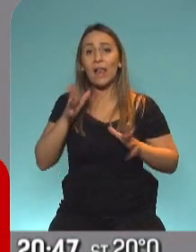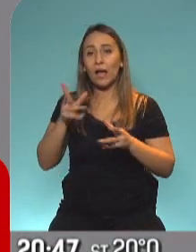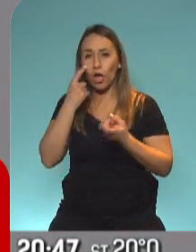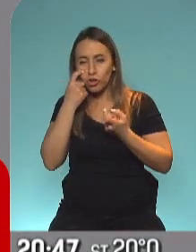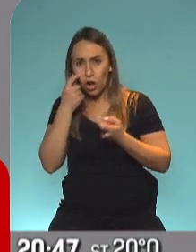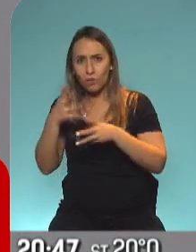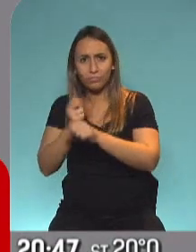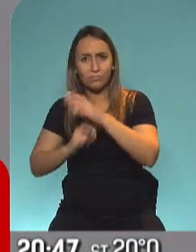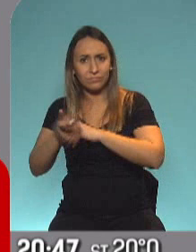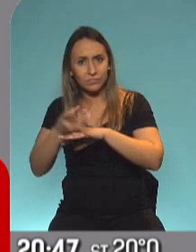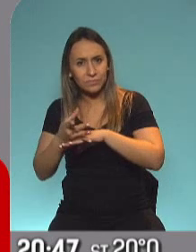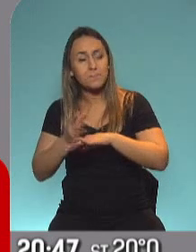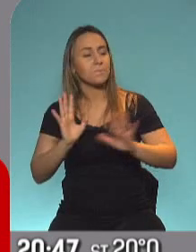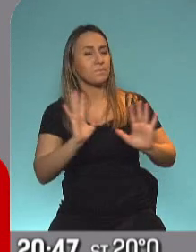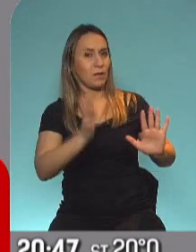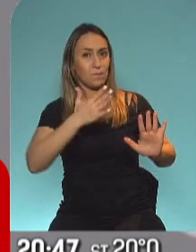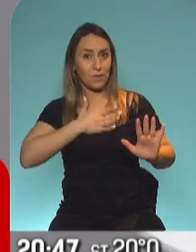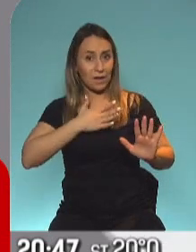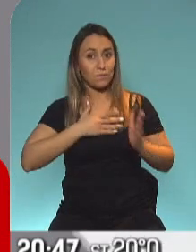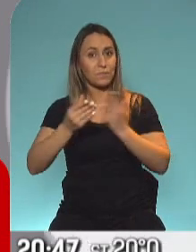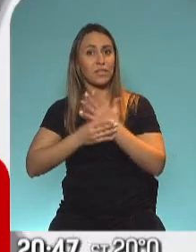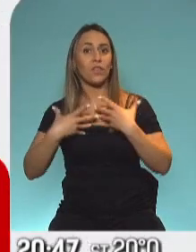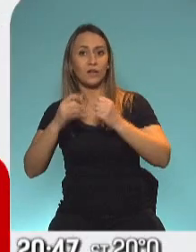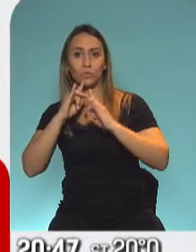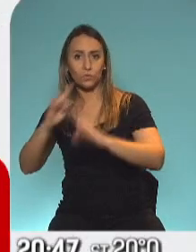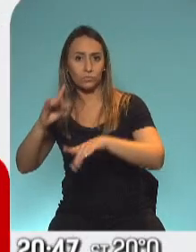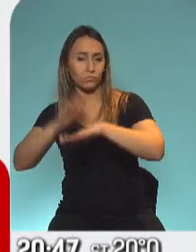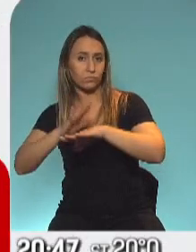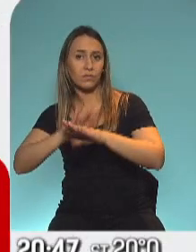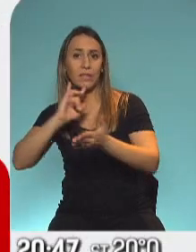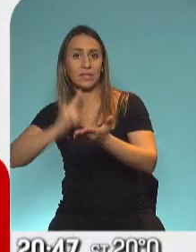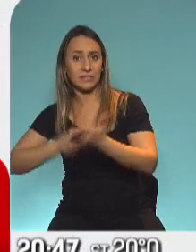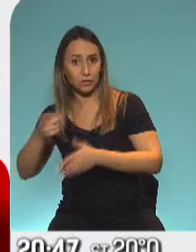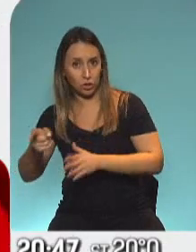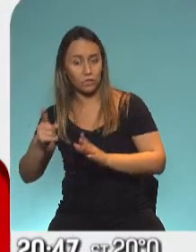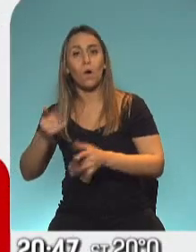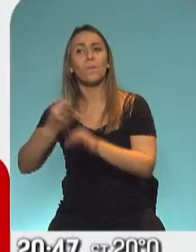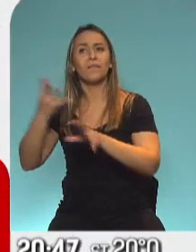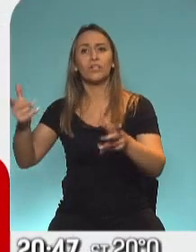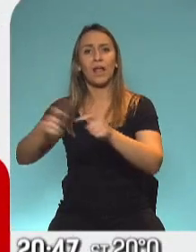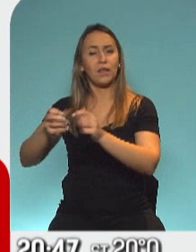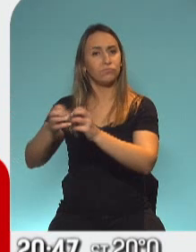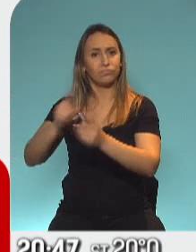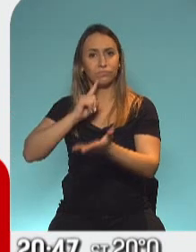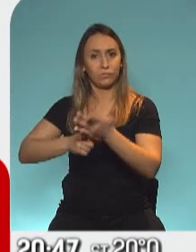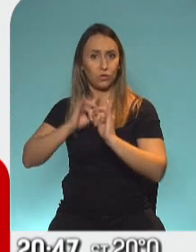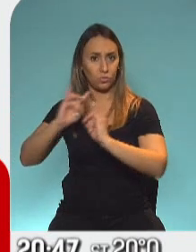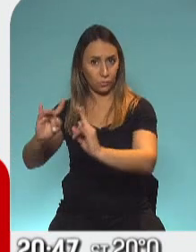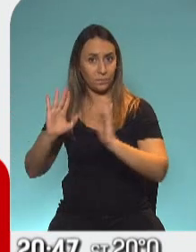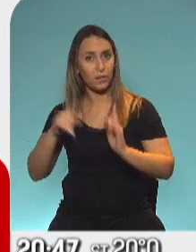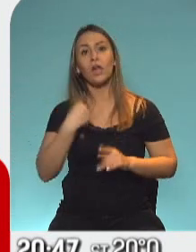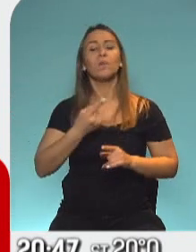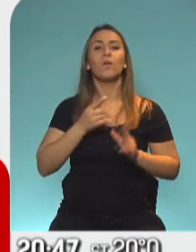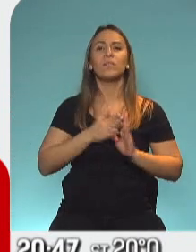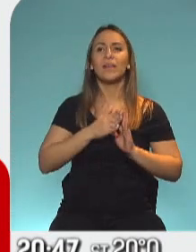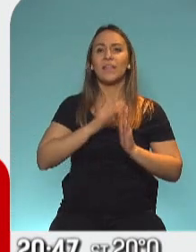decisiones las tiene que tomar el Ministerio de Salud y con los especialistas de salud. Me parece que en ese sentido la responsabilidad de dar un paso adelante o no tendrá